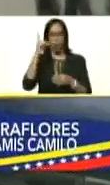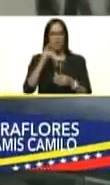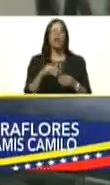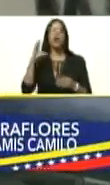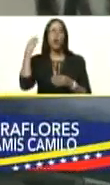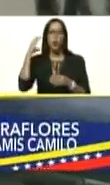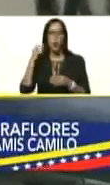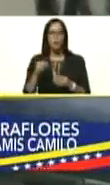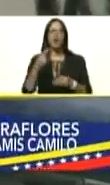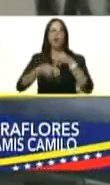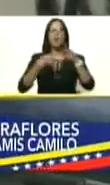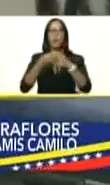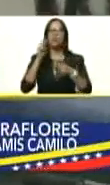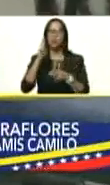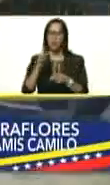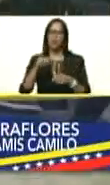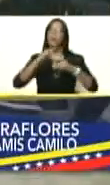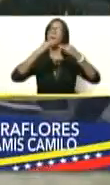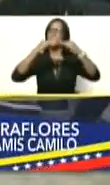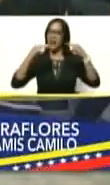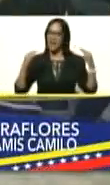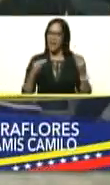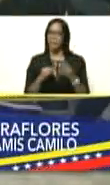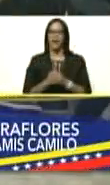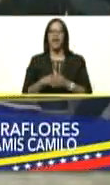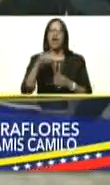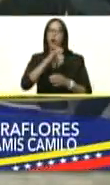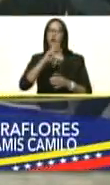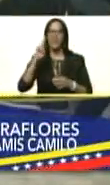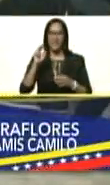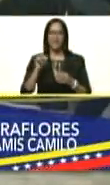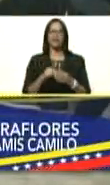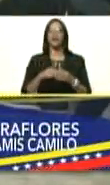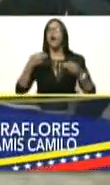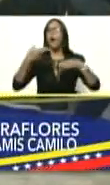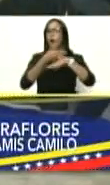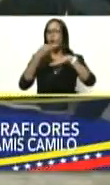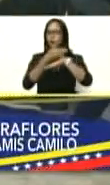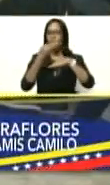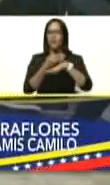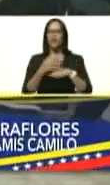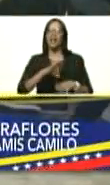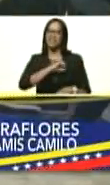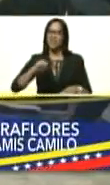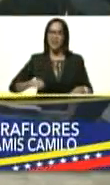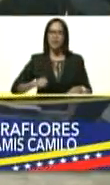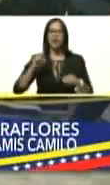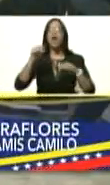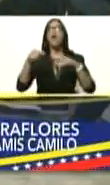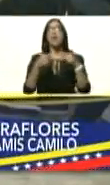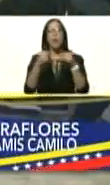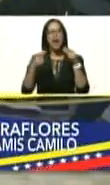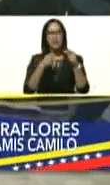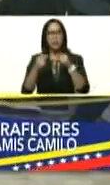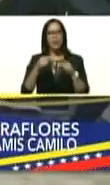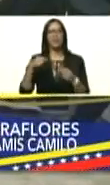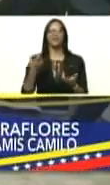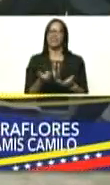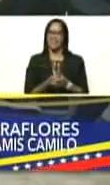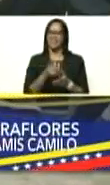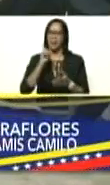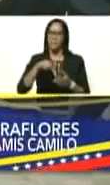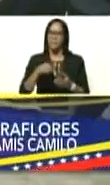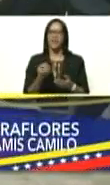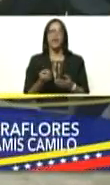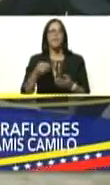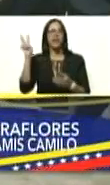Colombia, Puerto Rico, Panamá, Costa Rica, Honduras, El Salvador, Guatemala, Nicaragua, Venezuela y